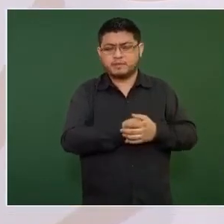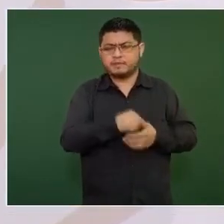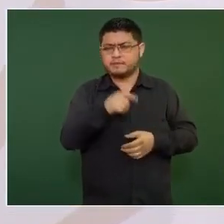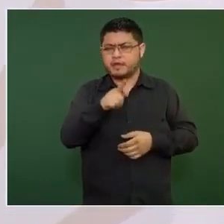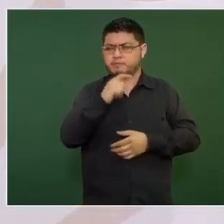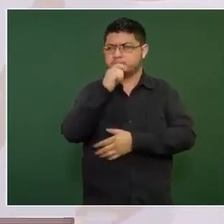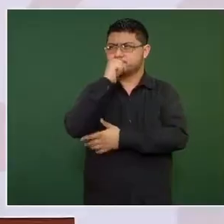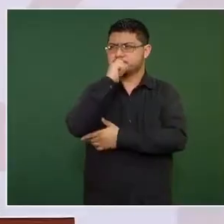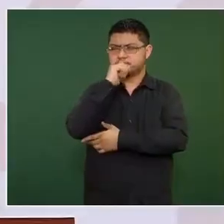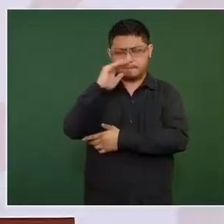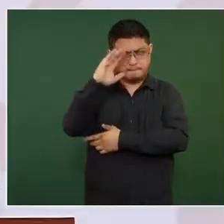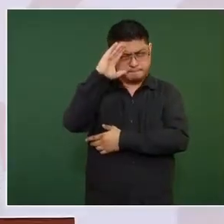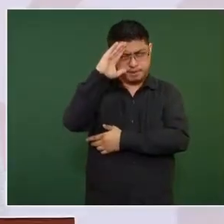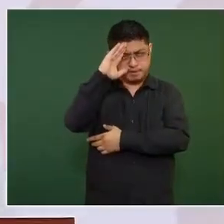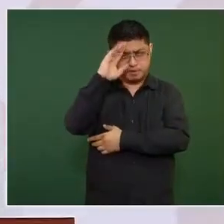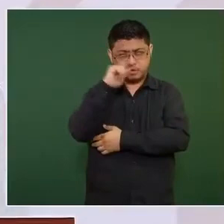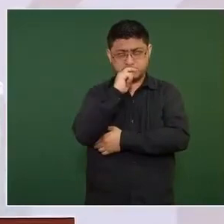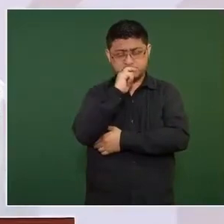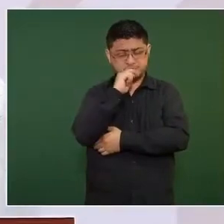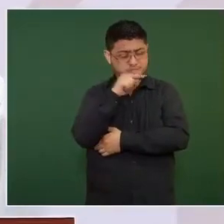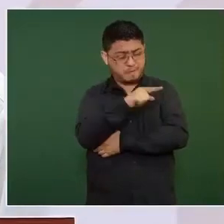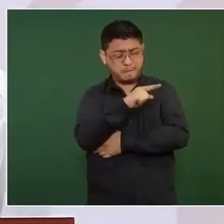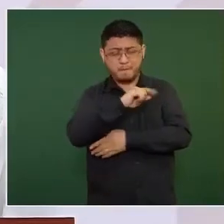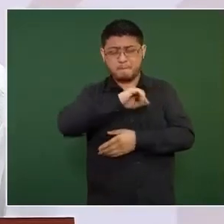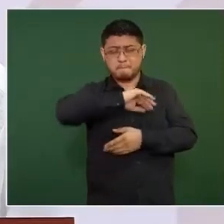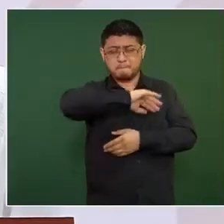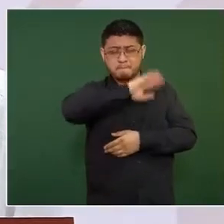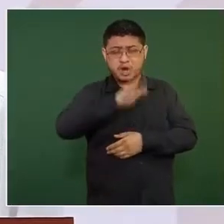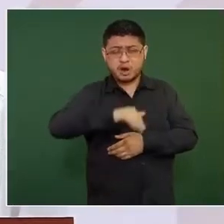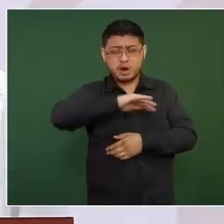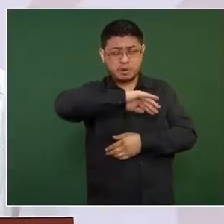pensó que iban a haber muchos muertos